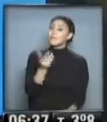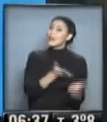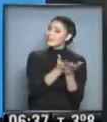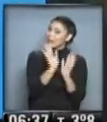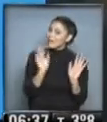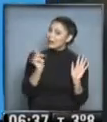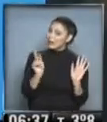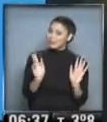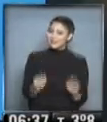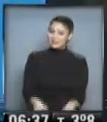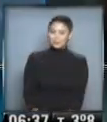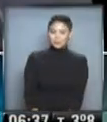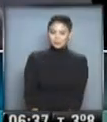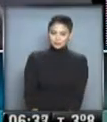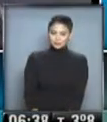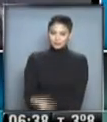siempre, Cari.